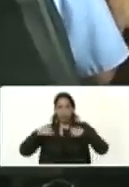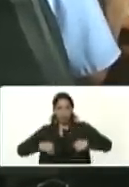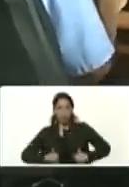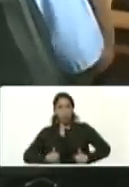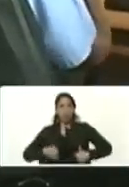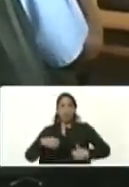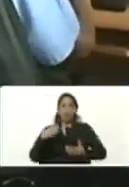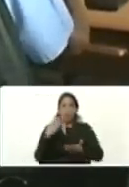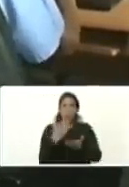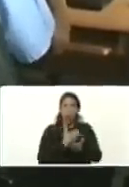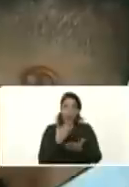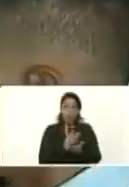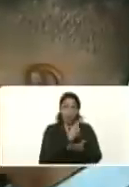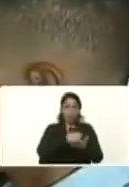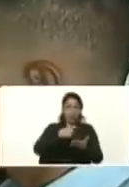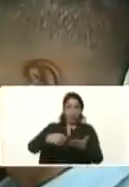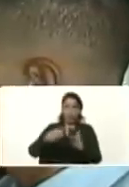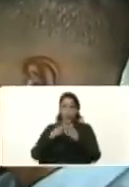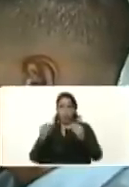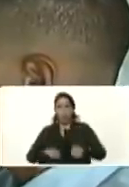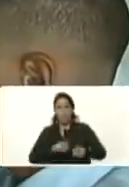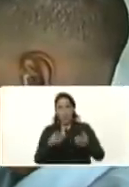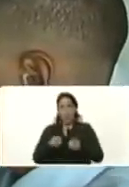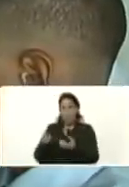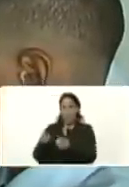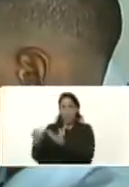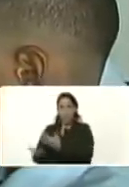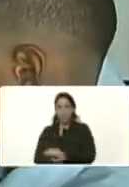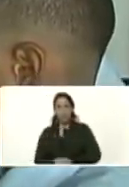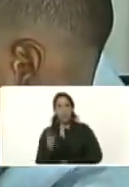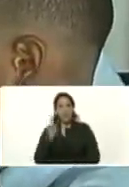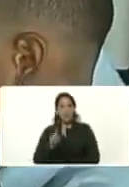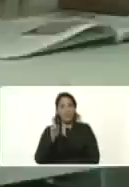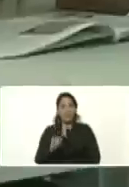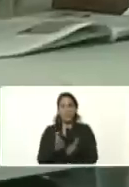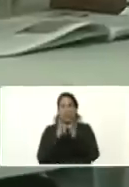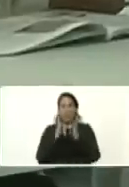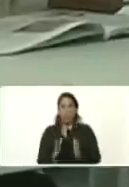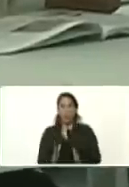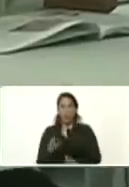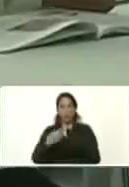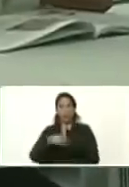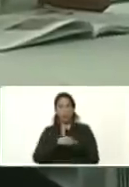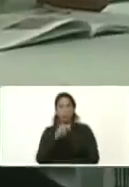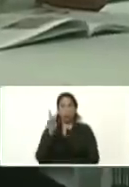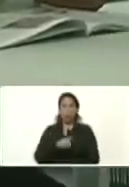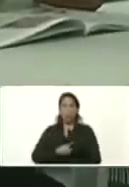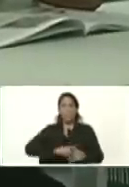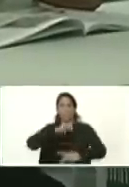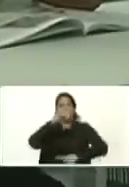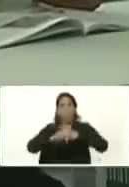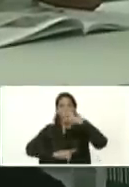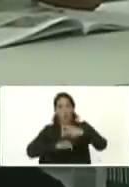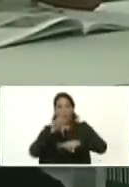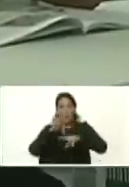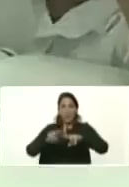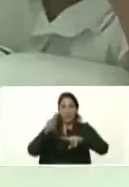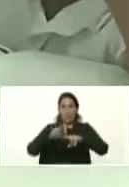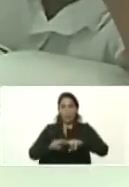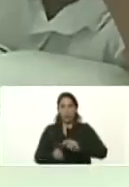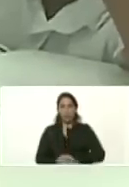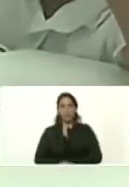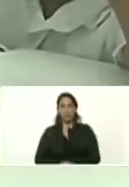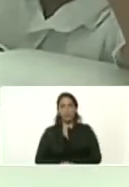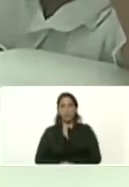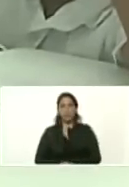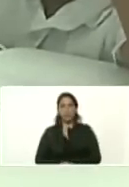útiles y toda la dotación que requiere la escuela contamos además con el programa para los niños en